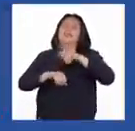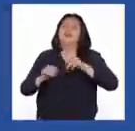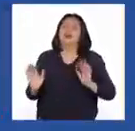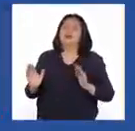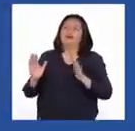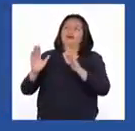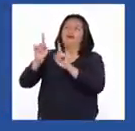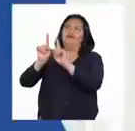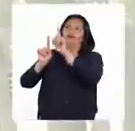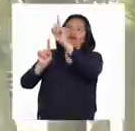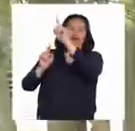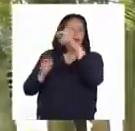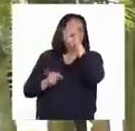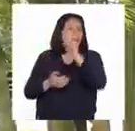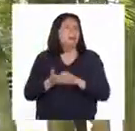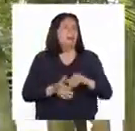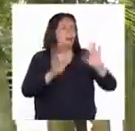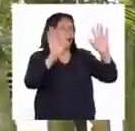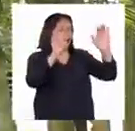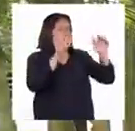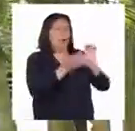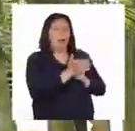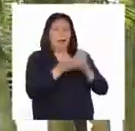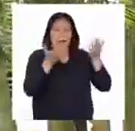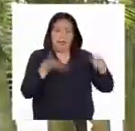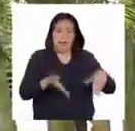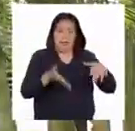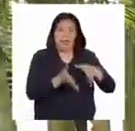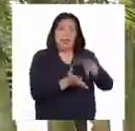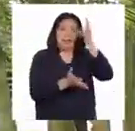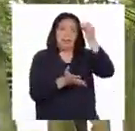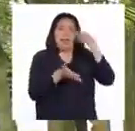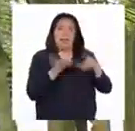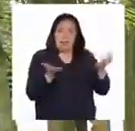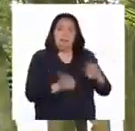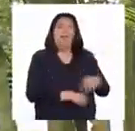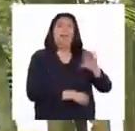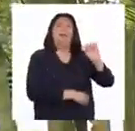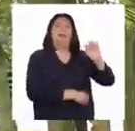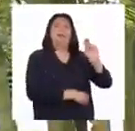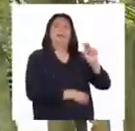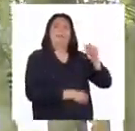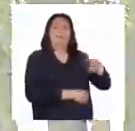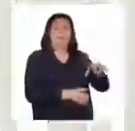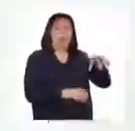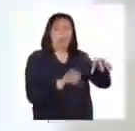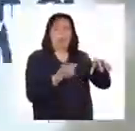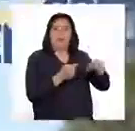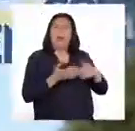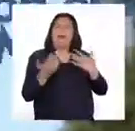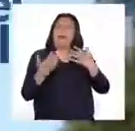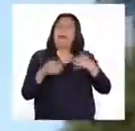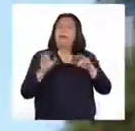Perú. Hola amigos, en este episodio de Aprende con el Tsunami hablaremos sobre los friajes.